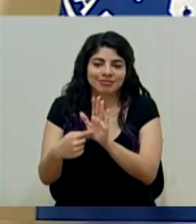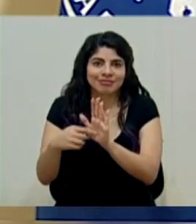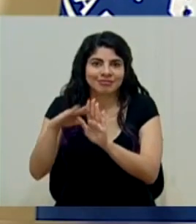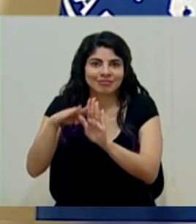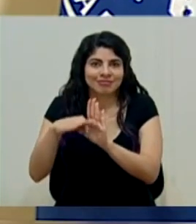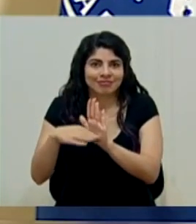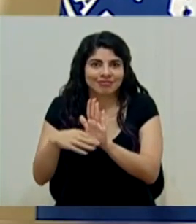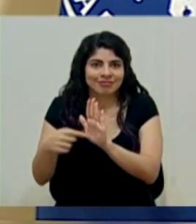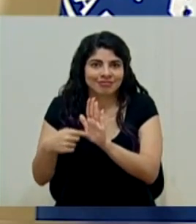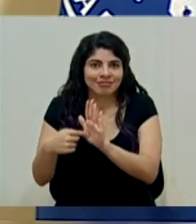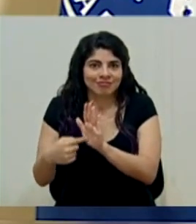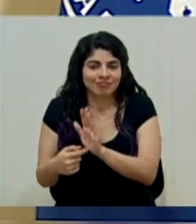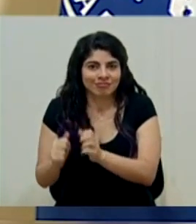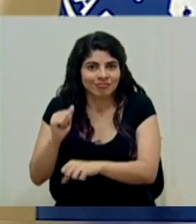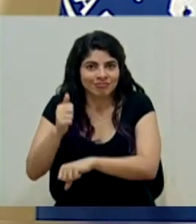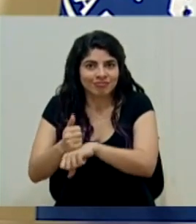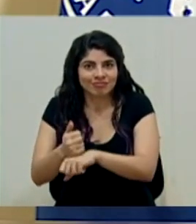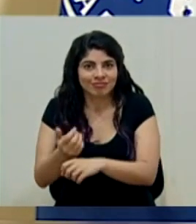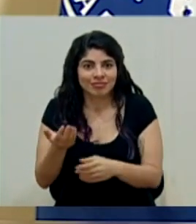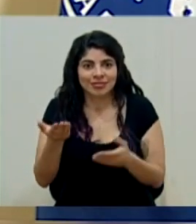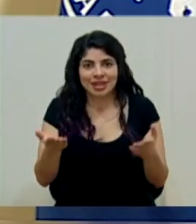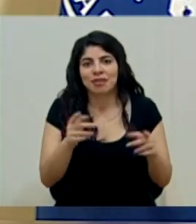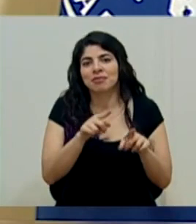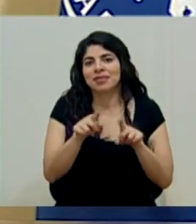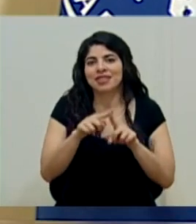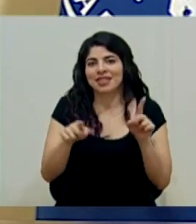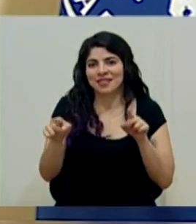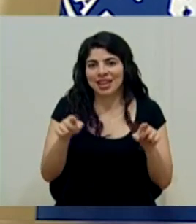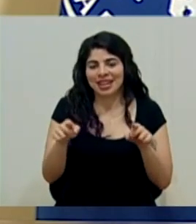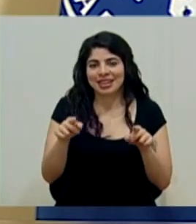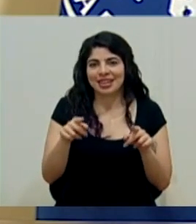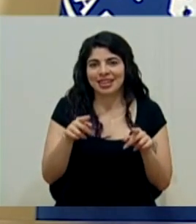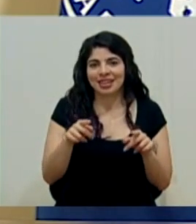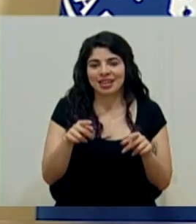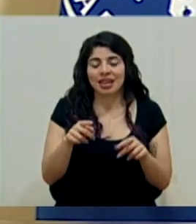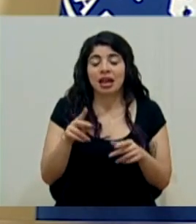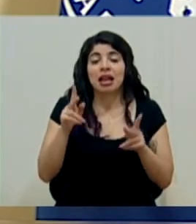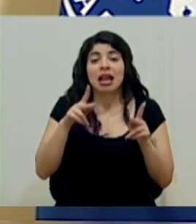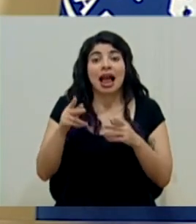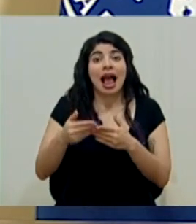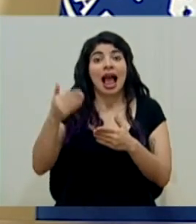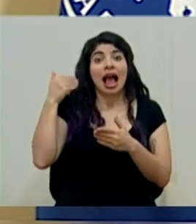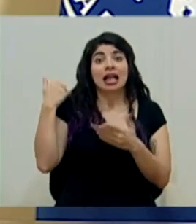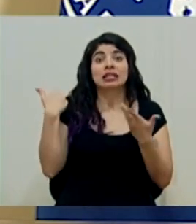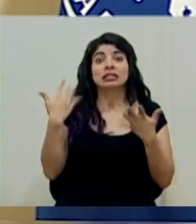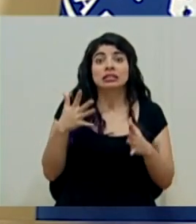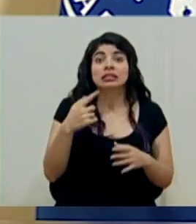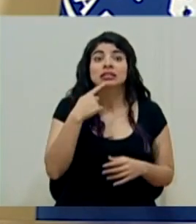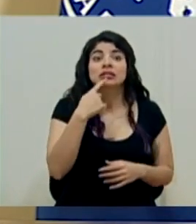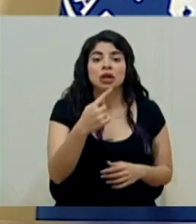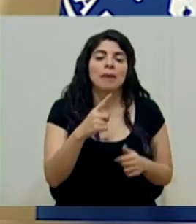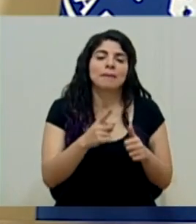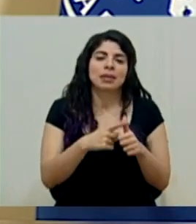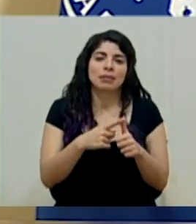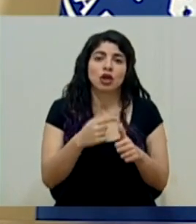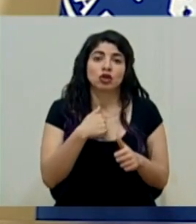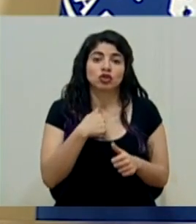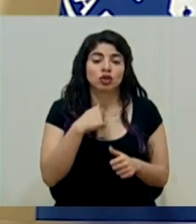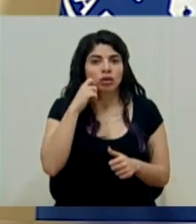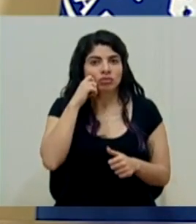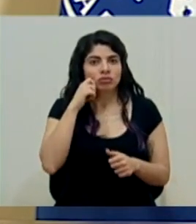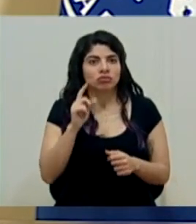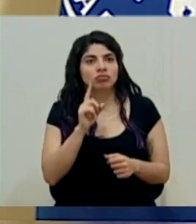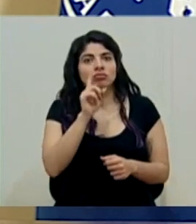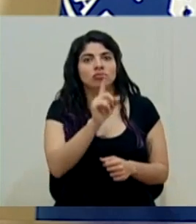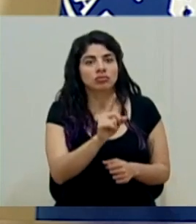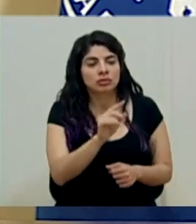esas medidas. Tanto así que previo a eso, yo le pedí, primero lo hice